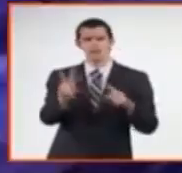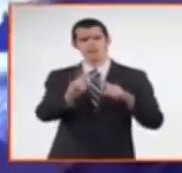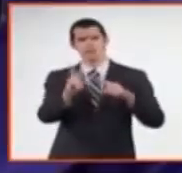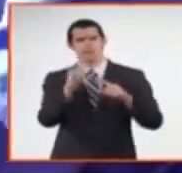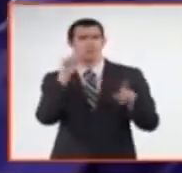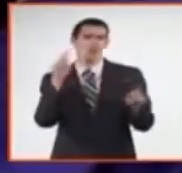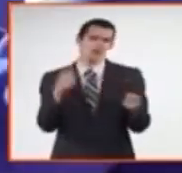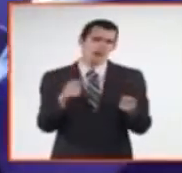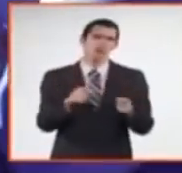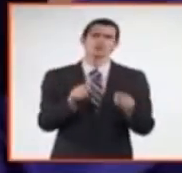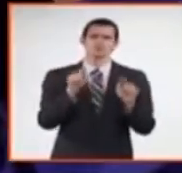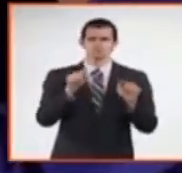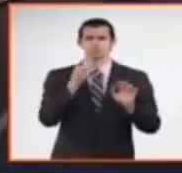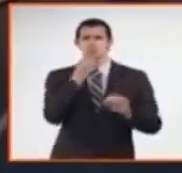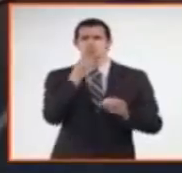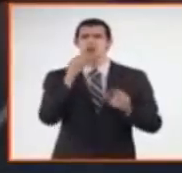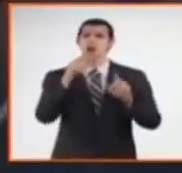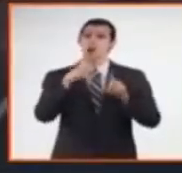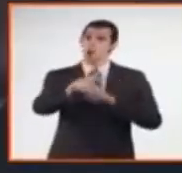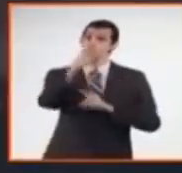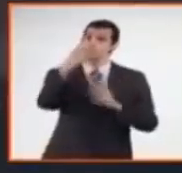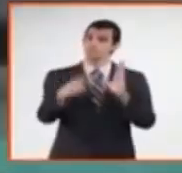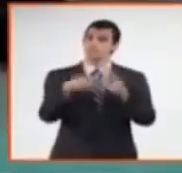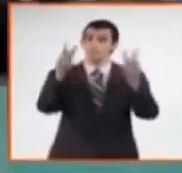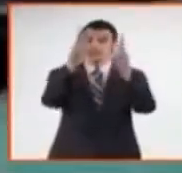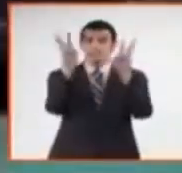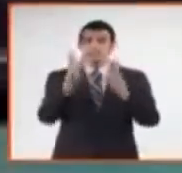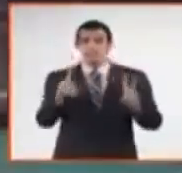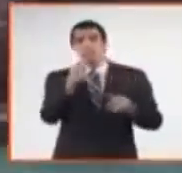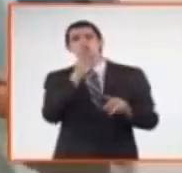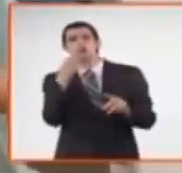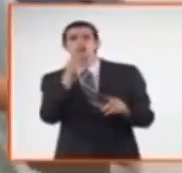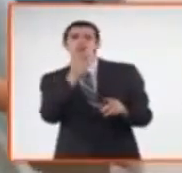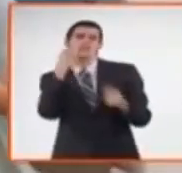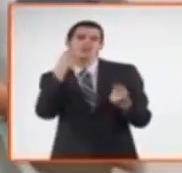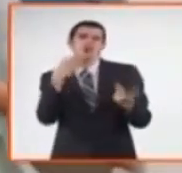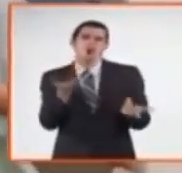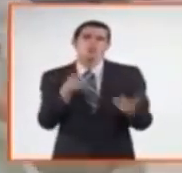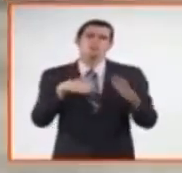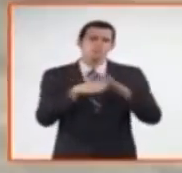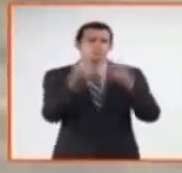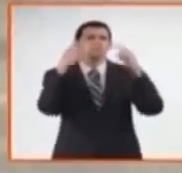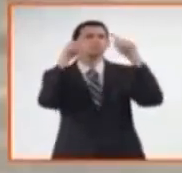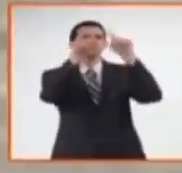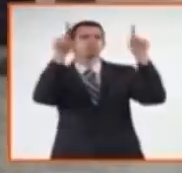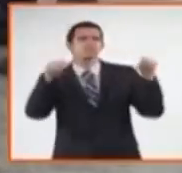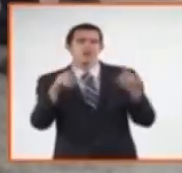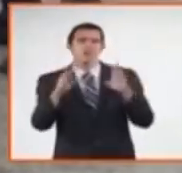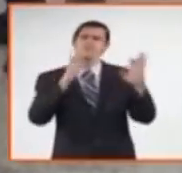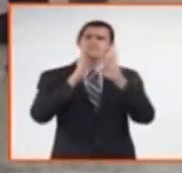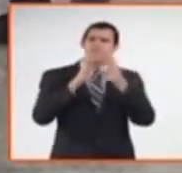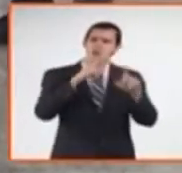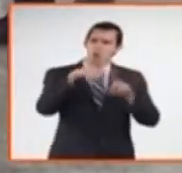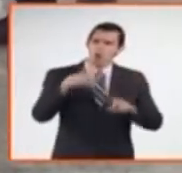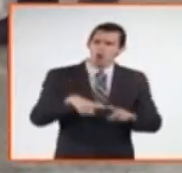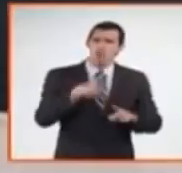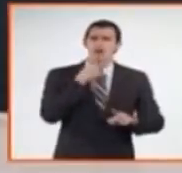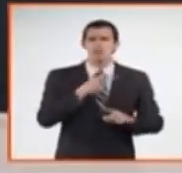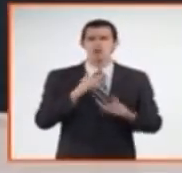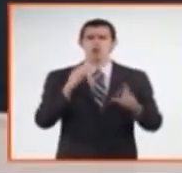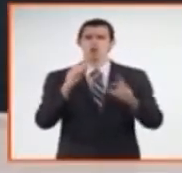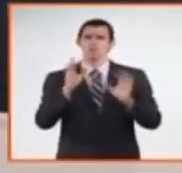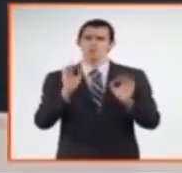los canales de youtube de la mesa redonda y la presidencia y las páginas de facebook de la mesa redonda cubadebate y la presidencia